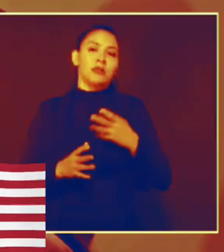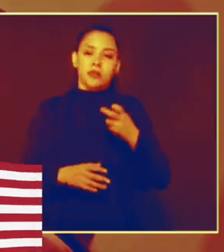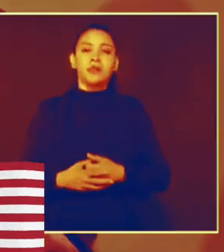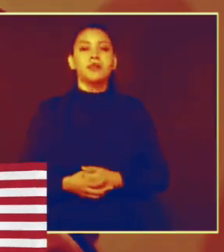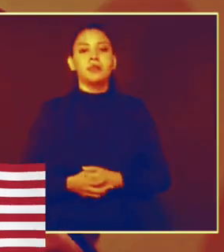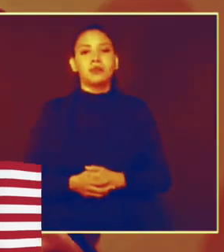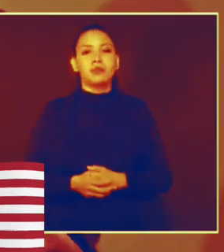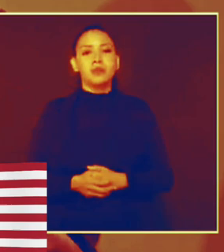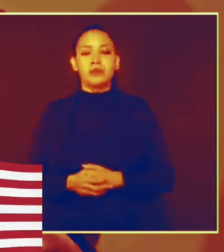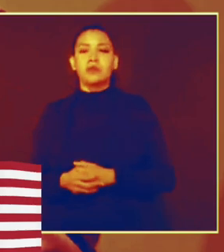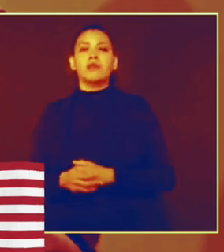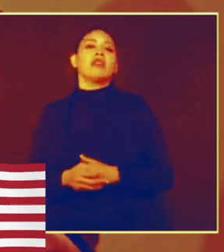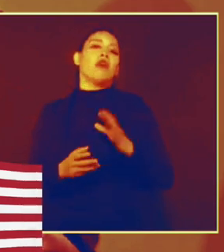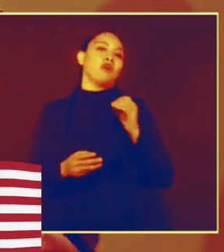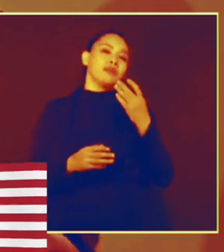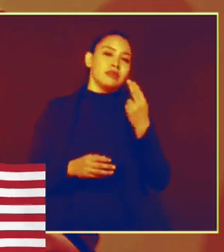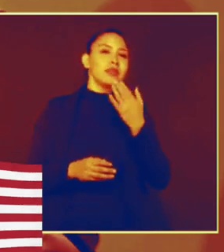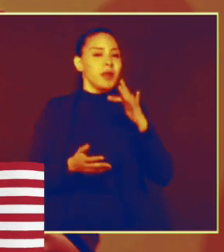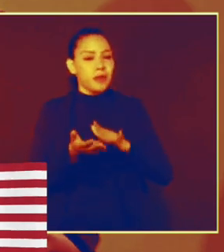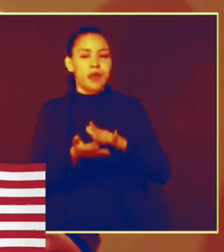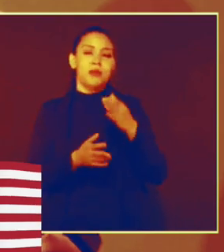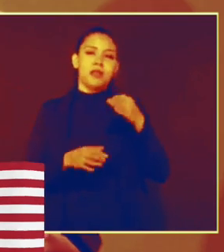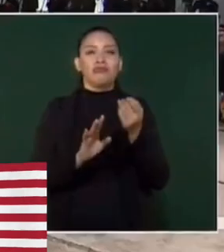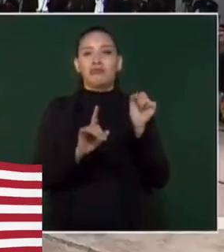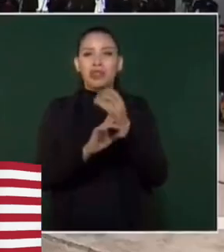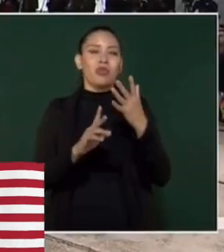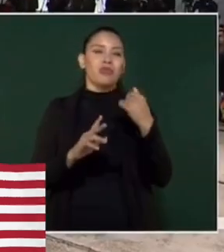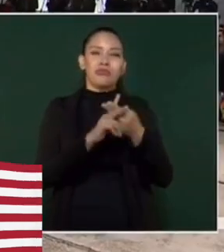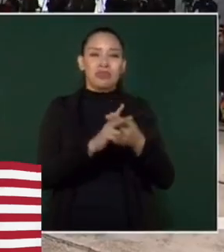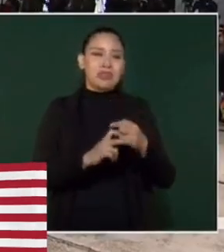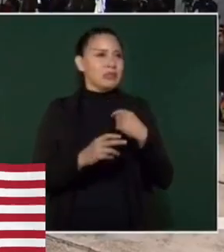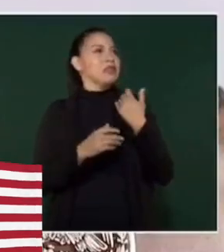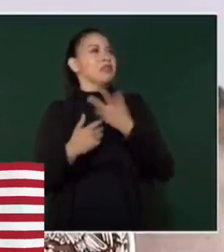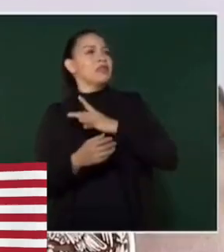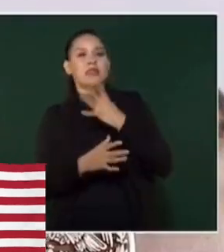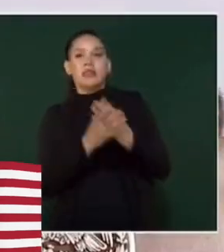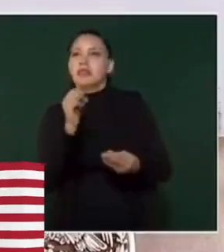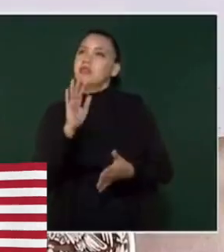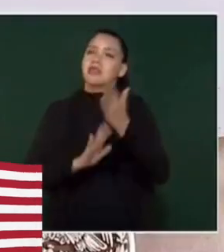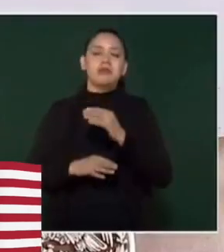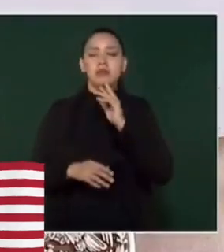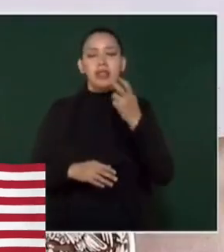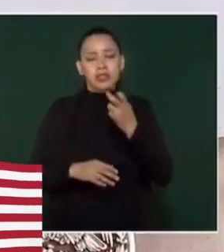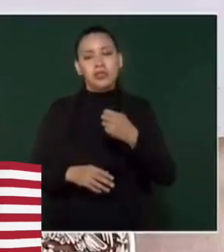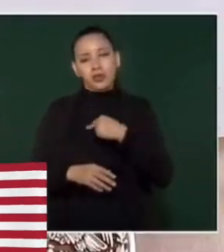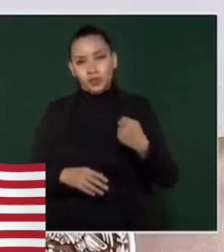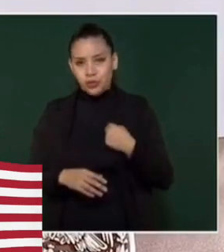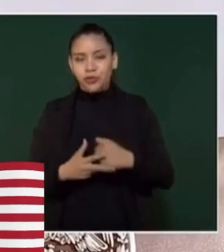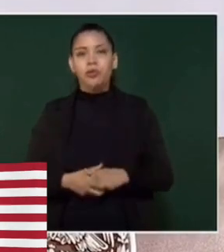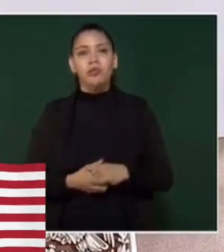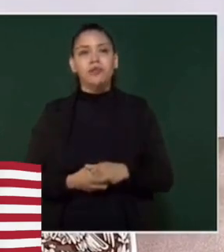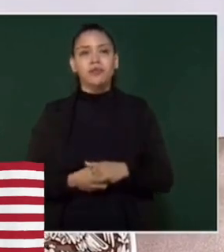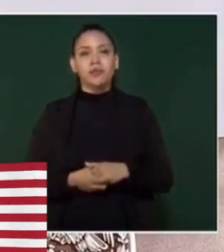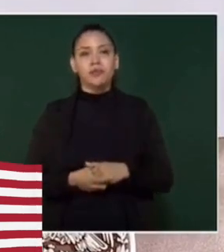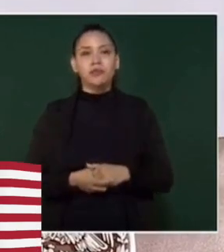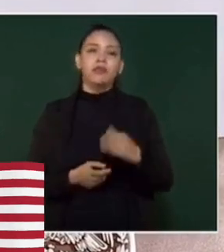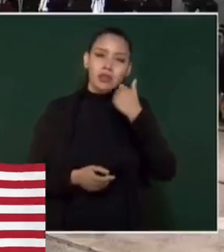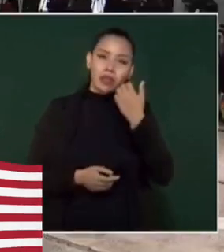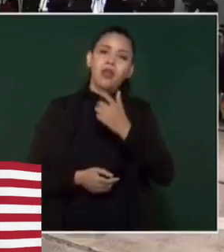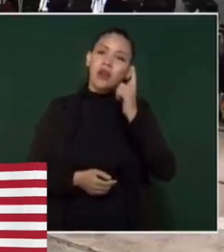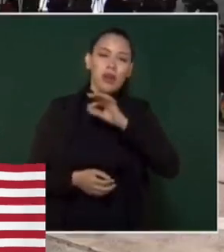origen, que no sea por falta de trabajo o por violencia. Por eso estamos insistiendo en que se